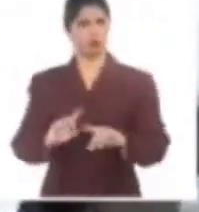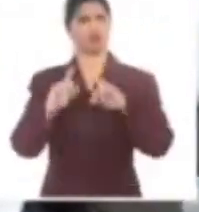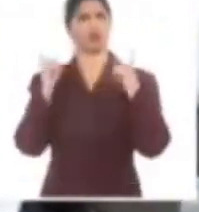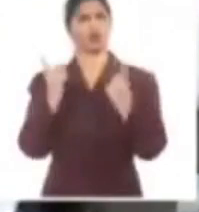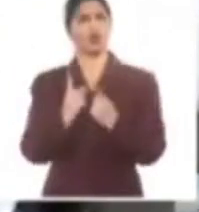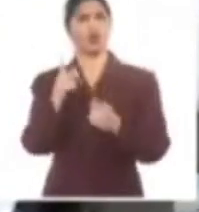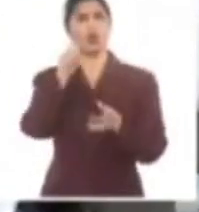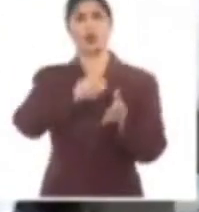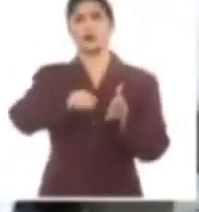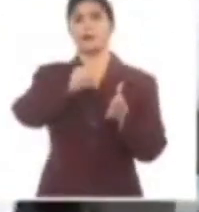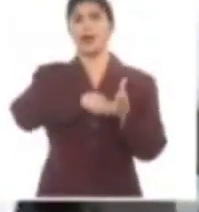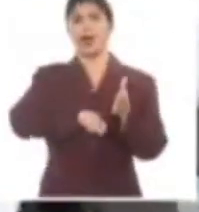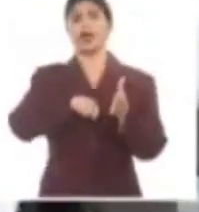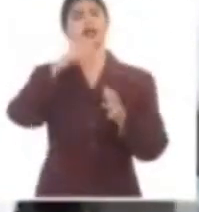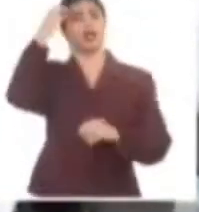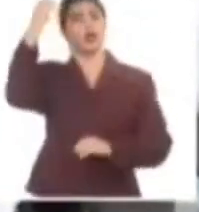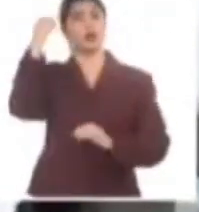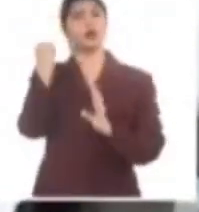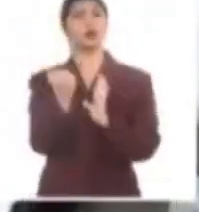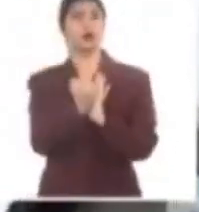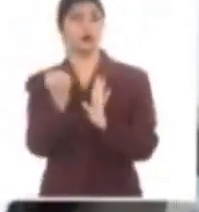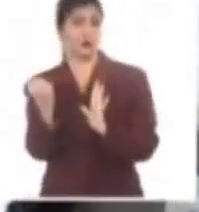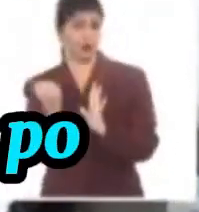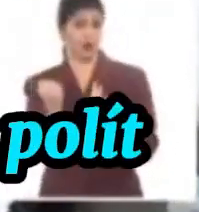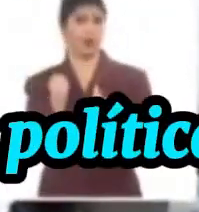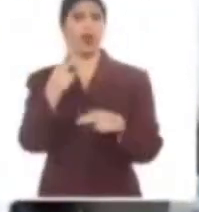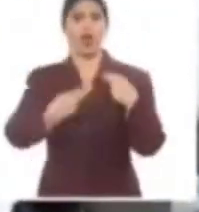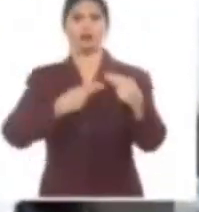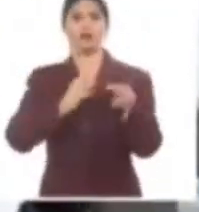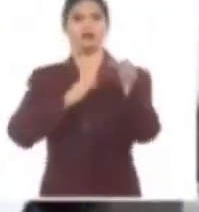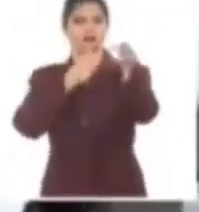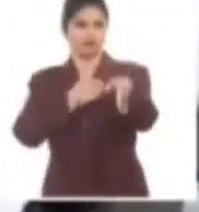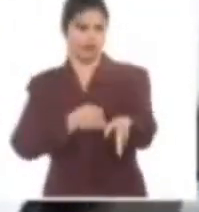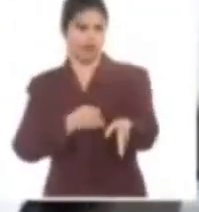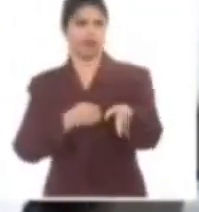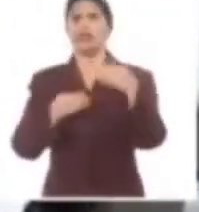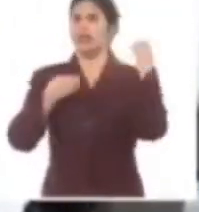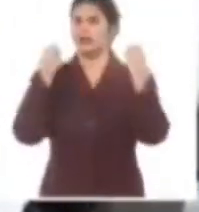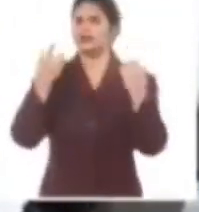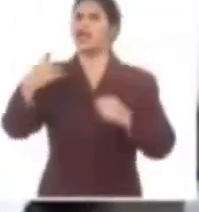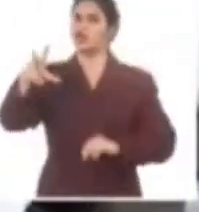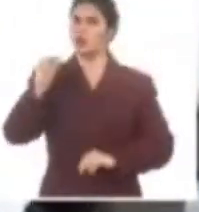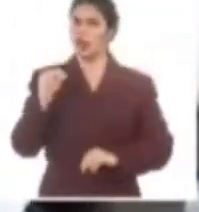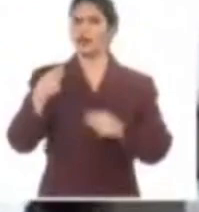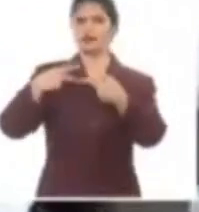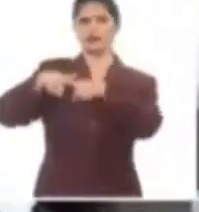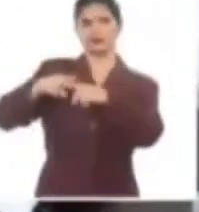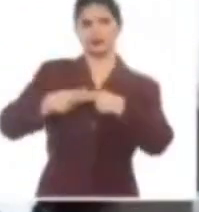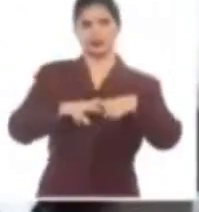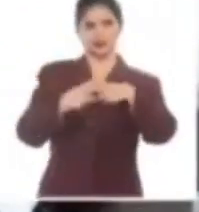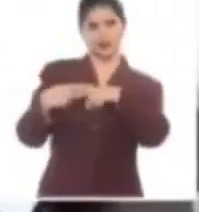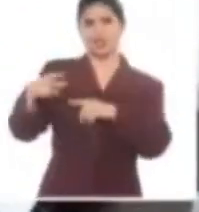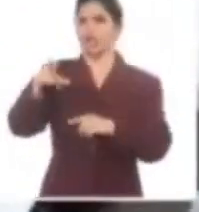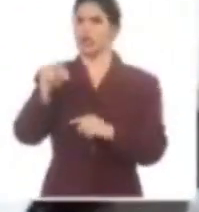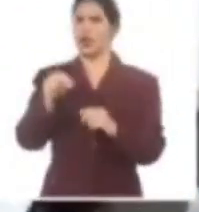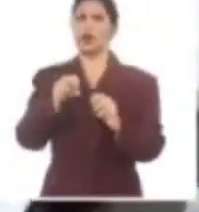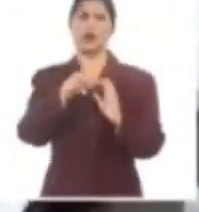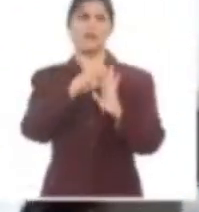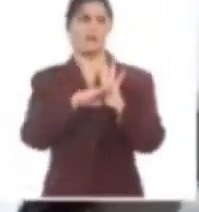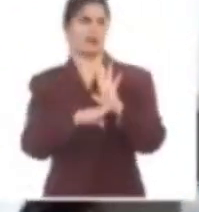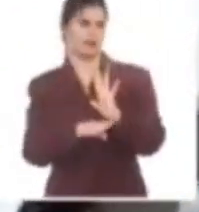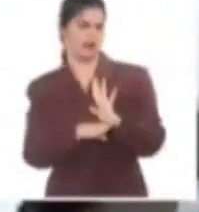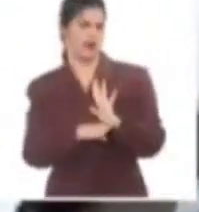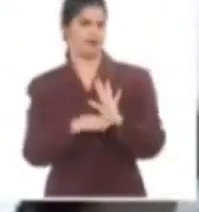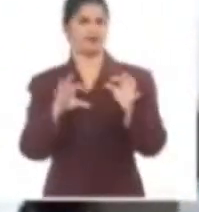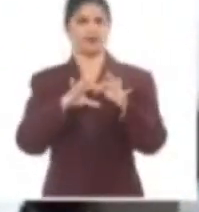sociales que hemos aprobado, pero también nuevas políticas. Jibara tiene un escenario complejo en